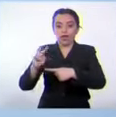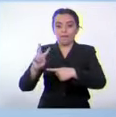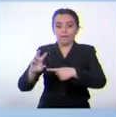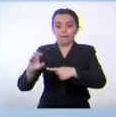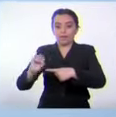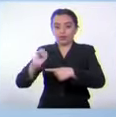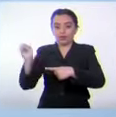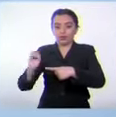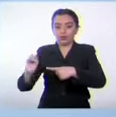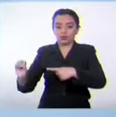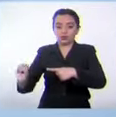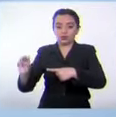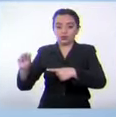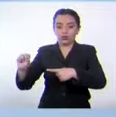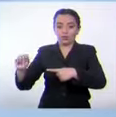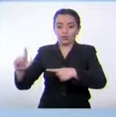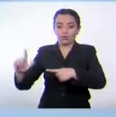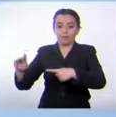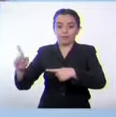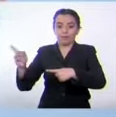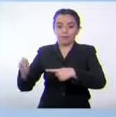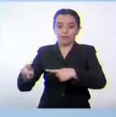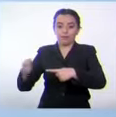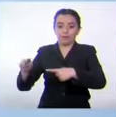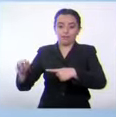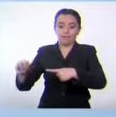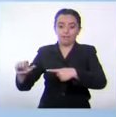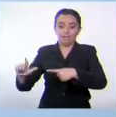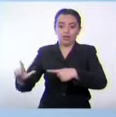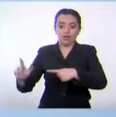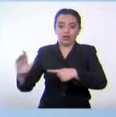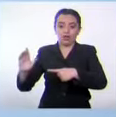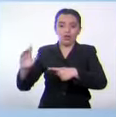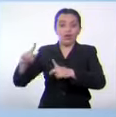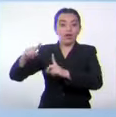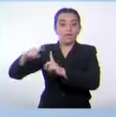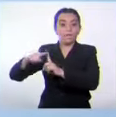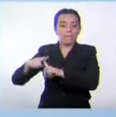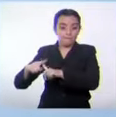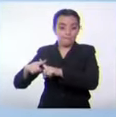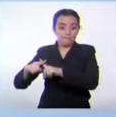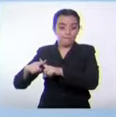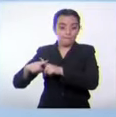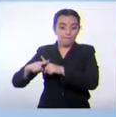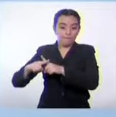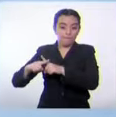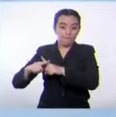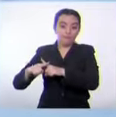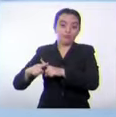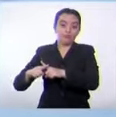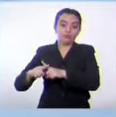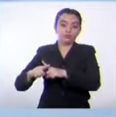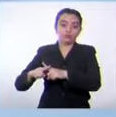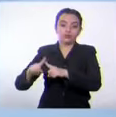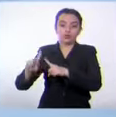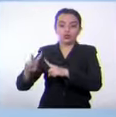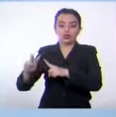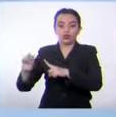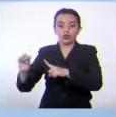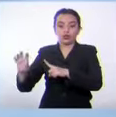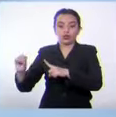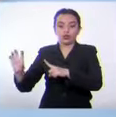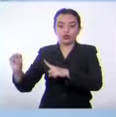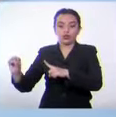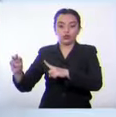mililitro sobre mililitro multiplicado por, en este caso nos dicen el volumen de la